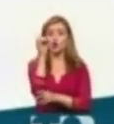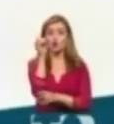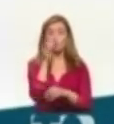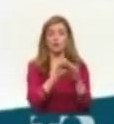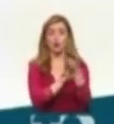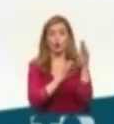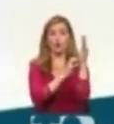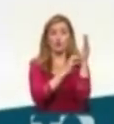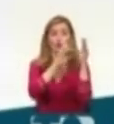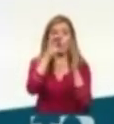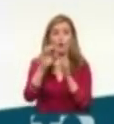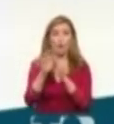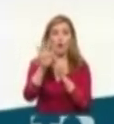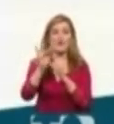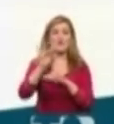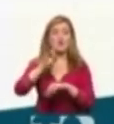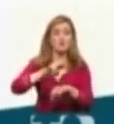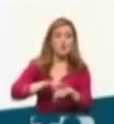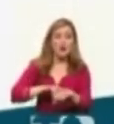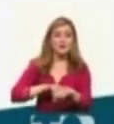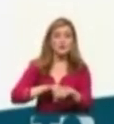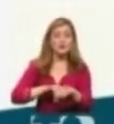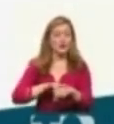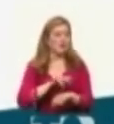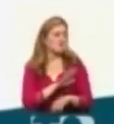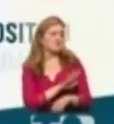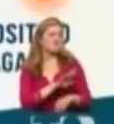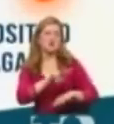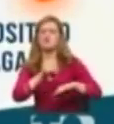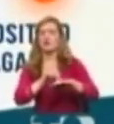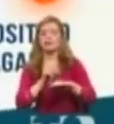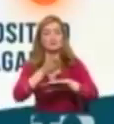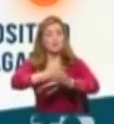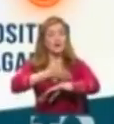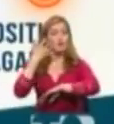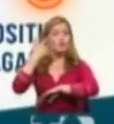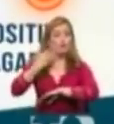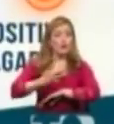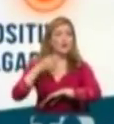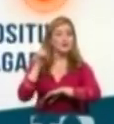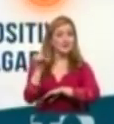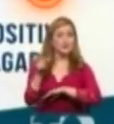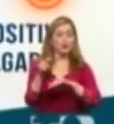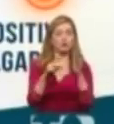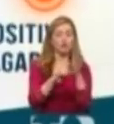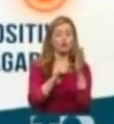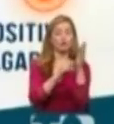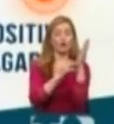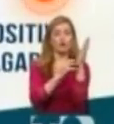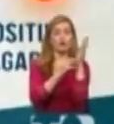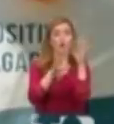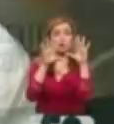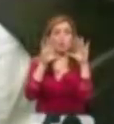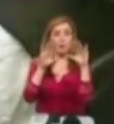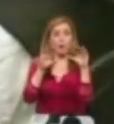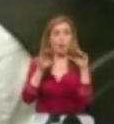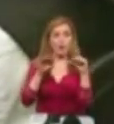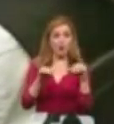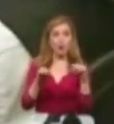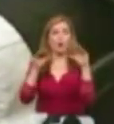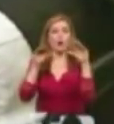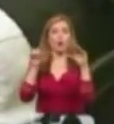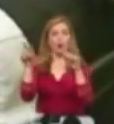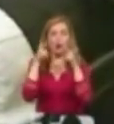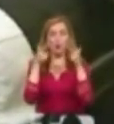fue retirado 48 veces. Y es después de esa fecha justamente cuando el aparato comienza a apagarse. Los